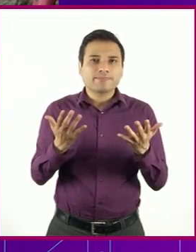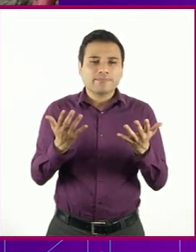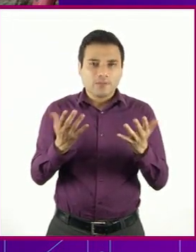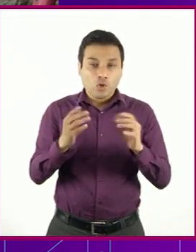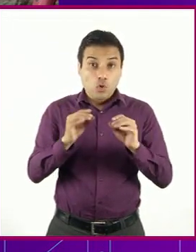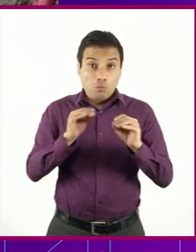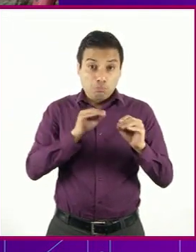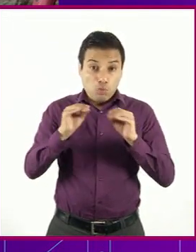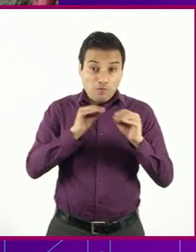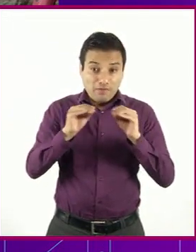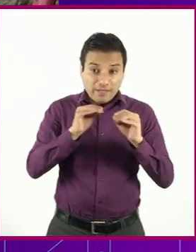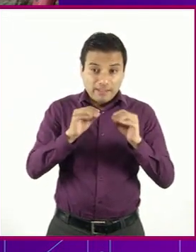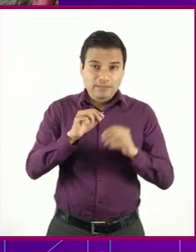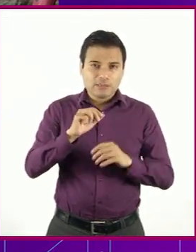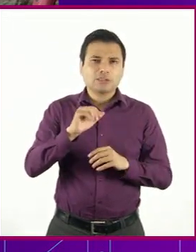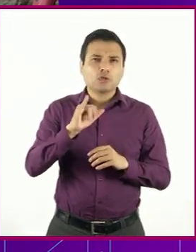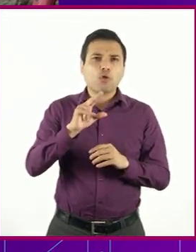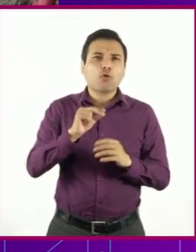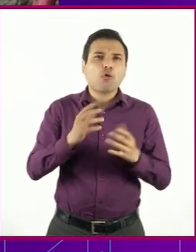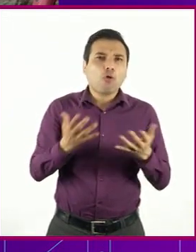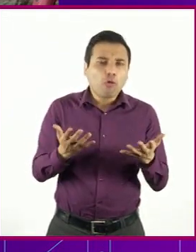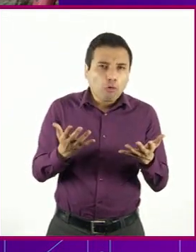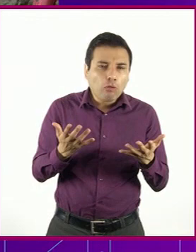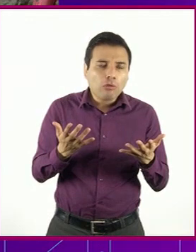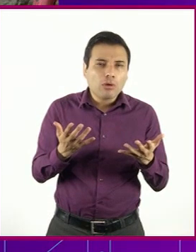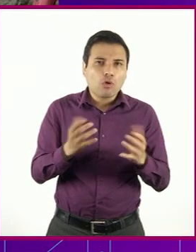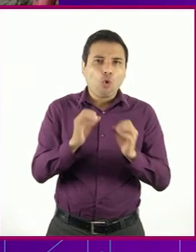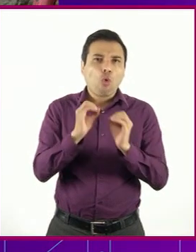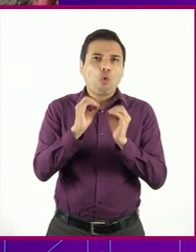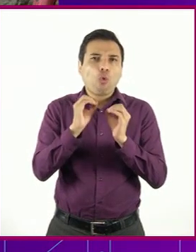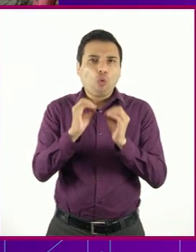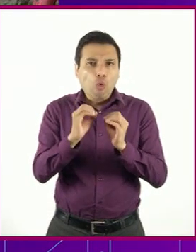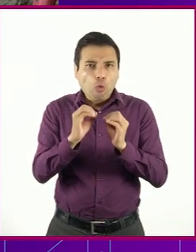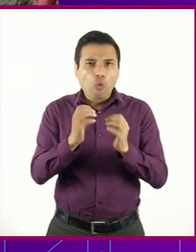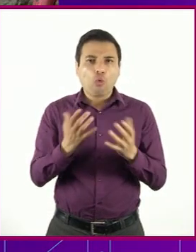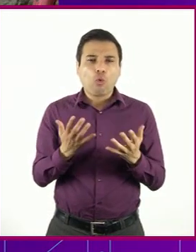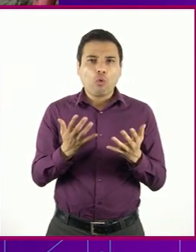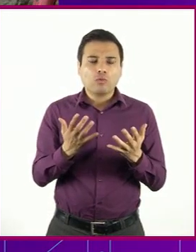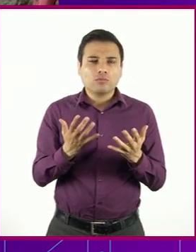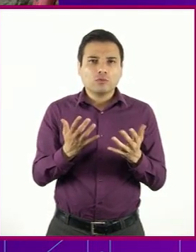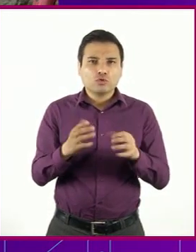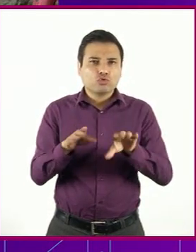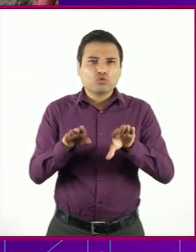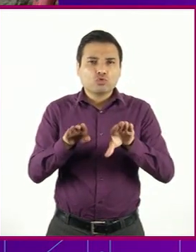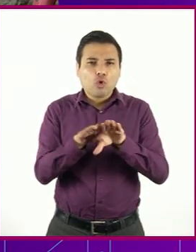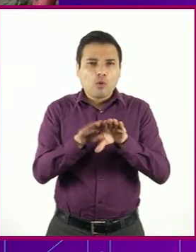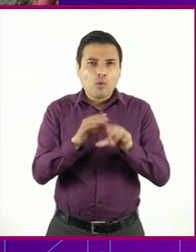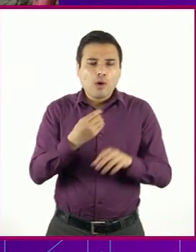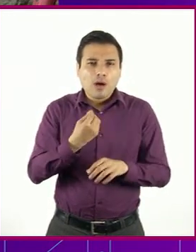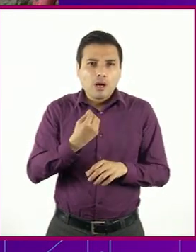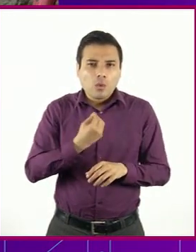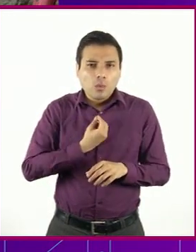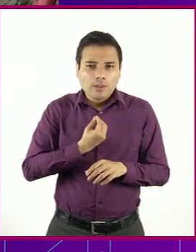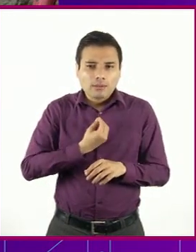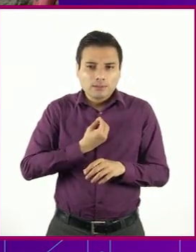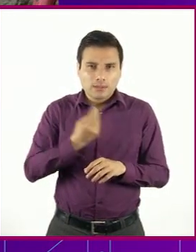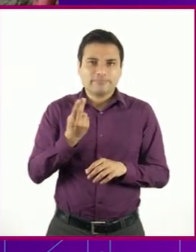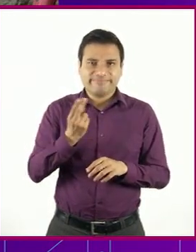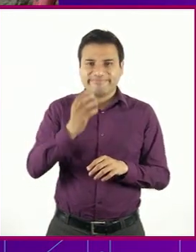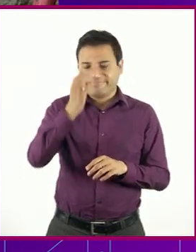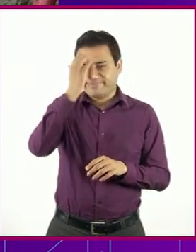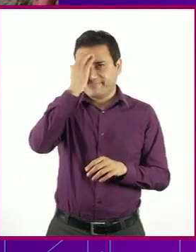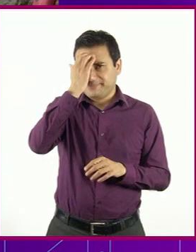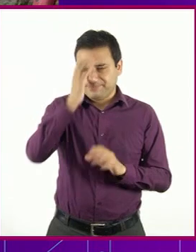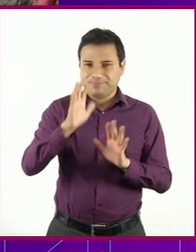si necesitamos que se flexione, necesitamos que tenga un punto de soporte más rígido o no. También